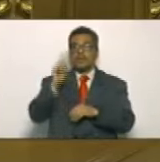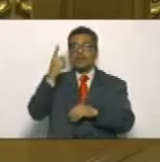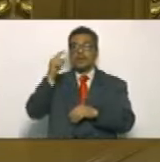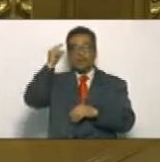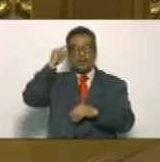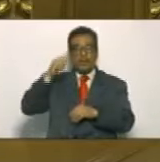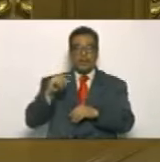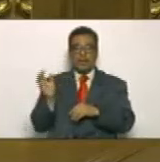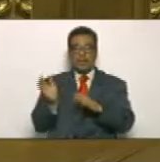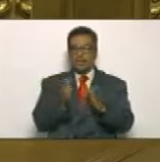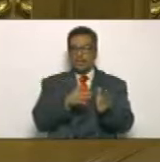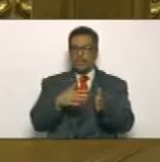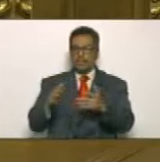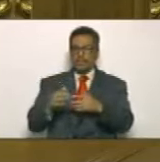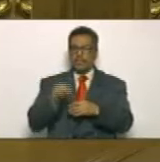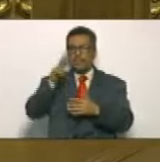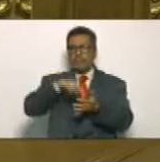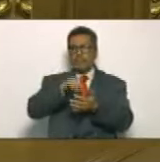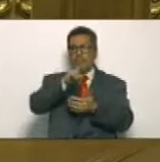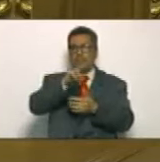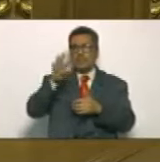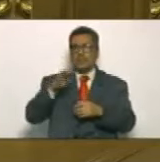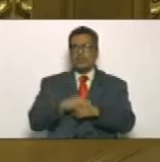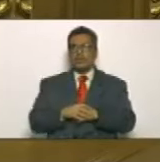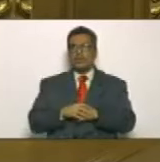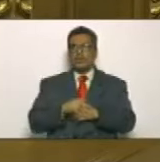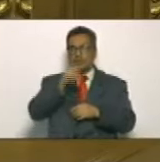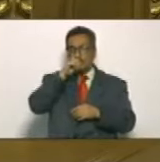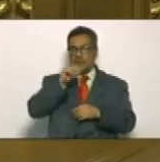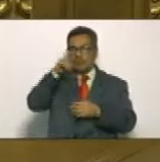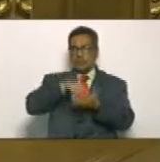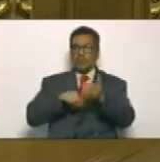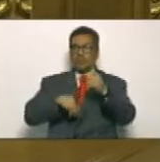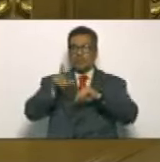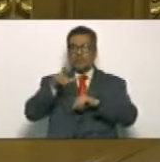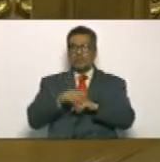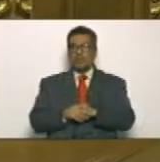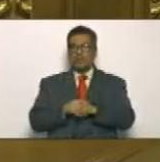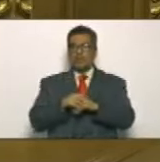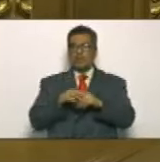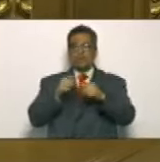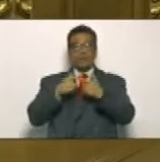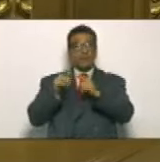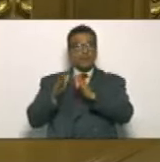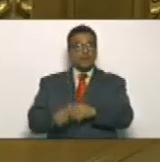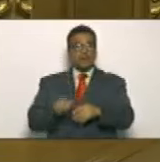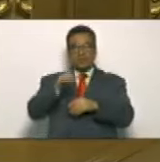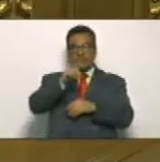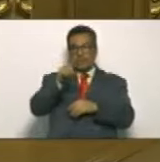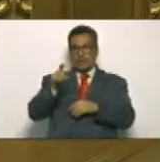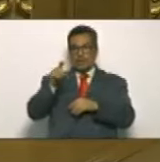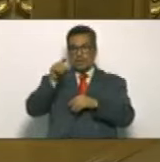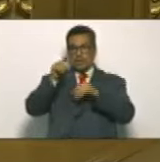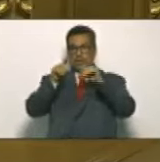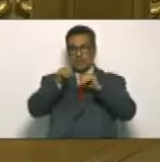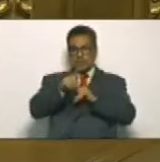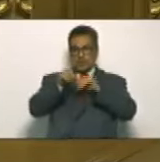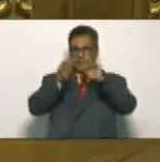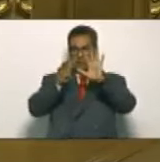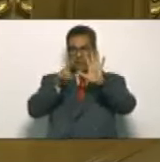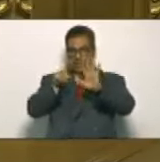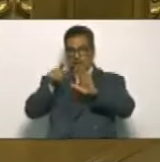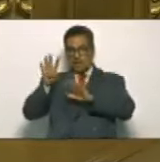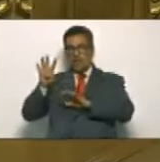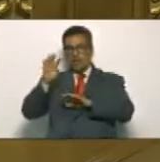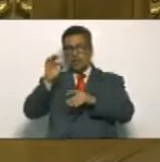primer día del mes de febrero del 2024, año 2013 de la independencia, 164 de la Federación